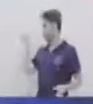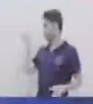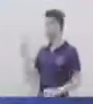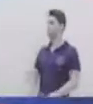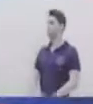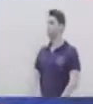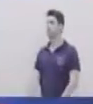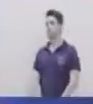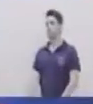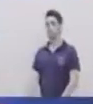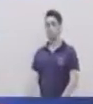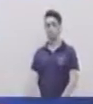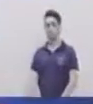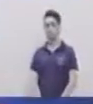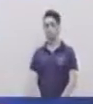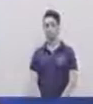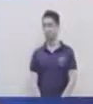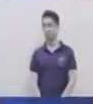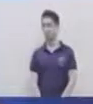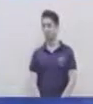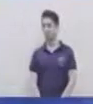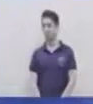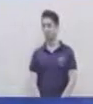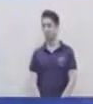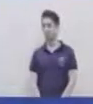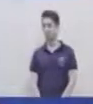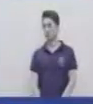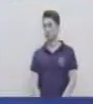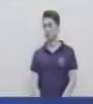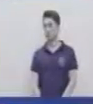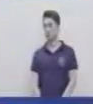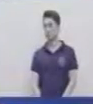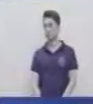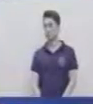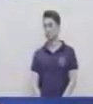regreso, elevación de piernas.